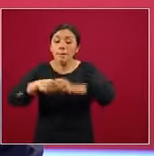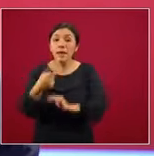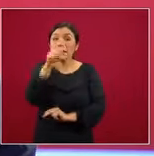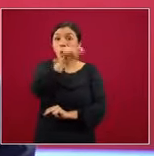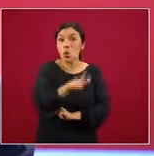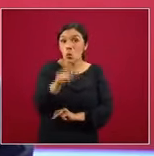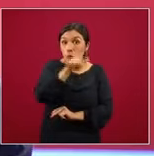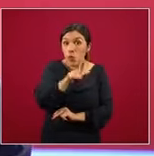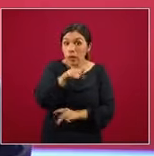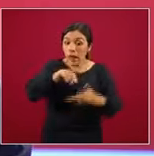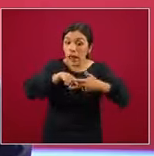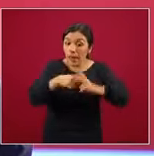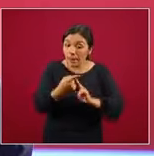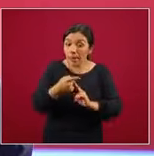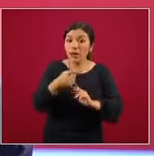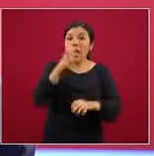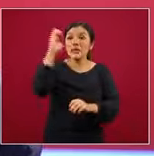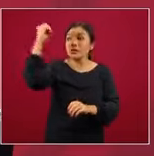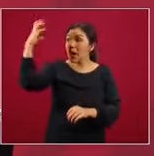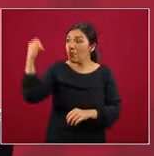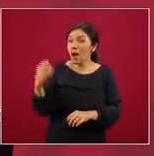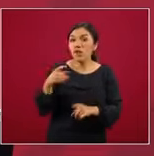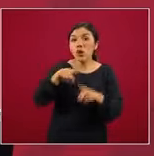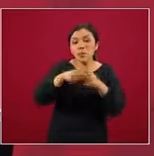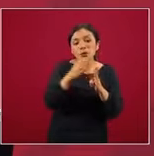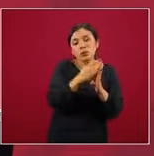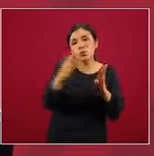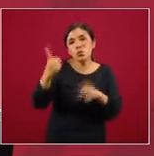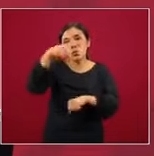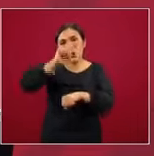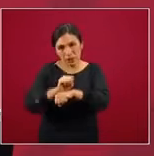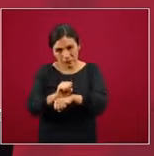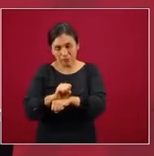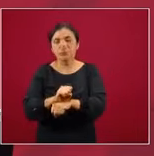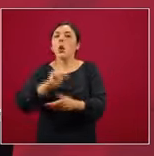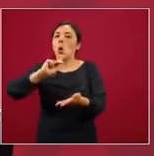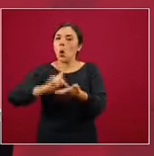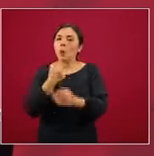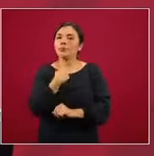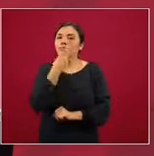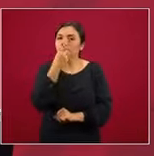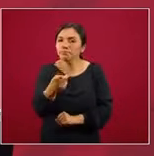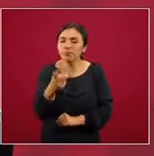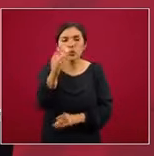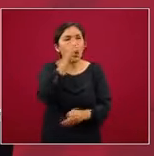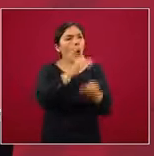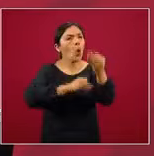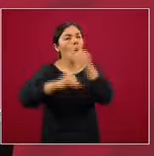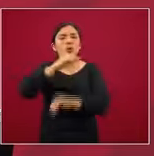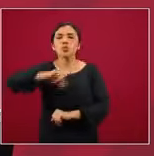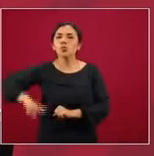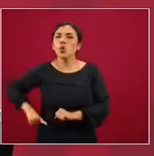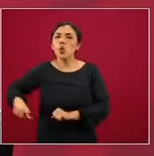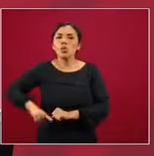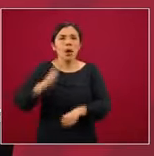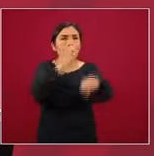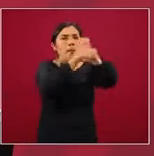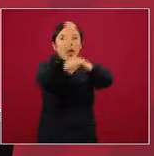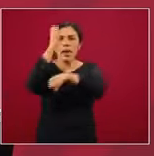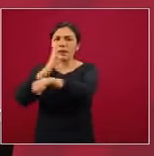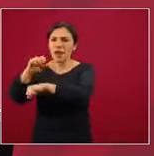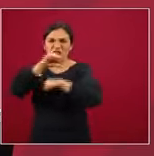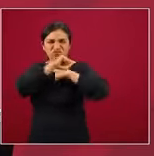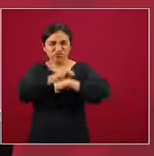lunes, iniciara la vigencia de este semáforo. Vuelvo a agradecer a todos los gobiernos estatales o sus